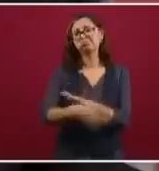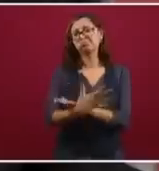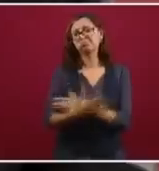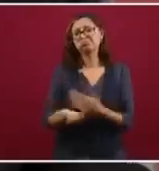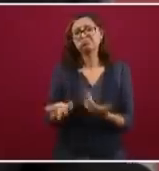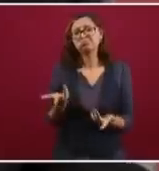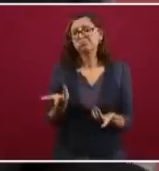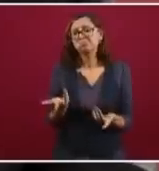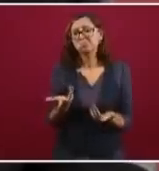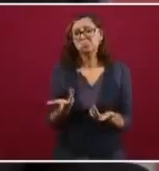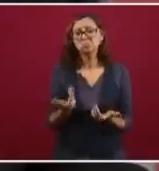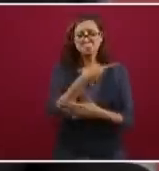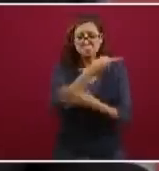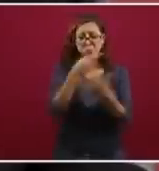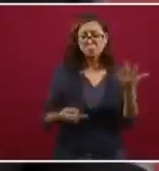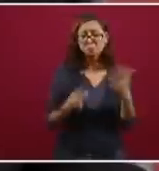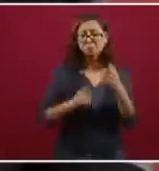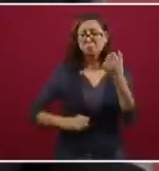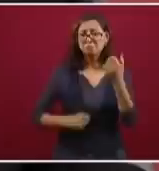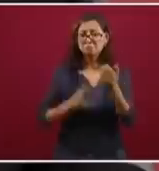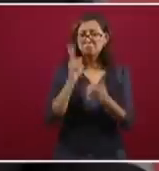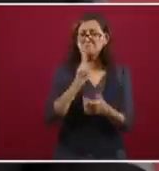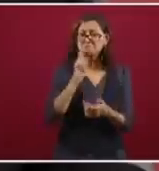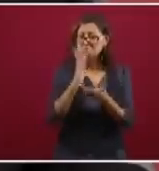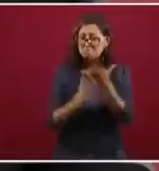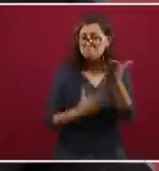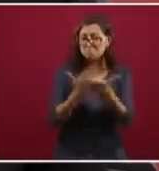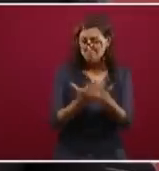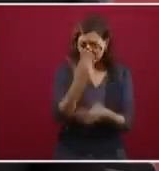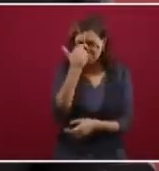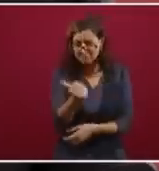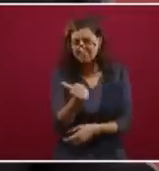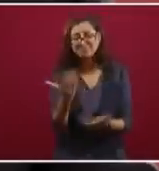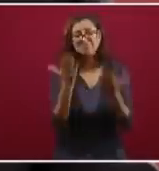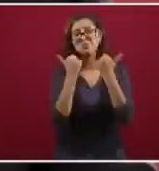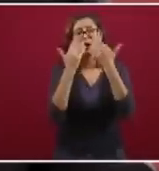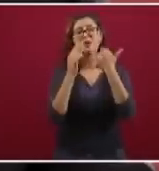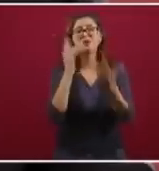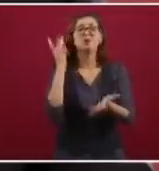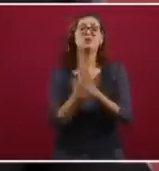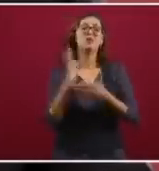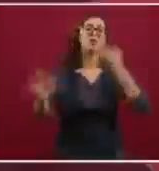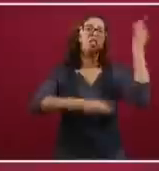porque no tienen fundamento. Es propaganda.